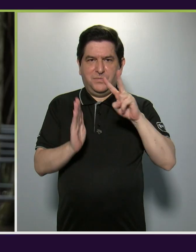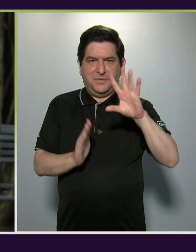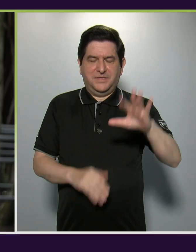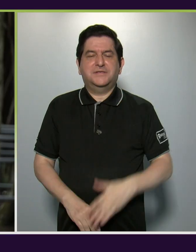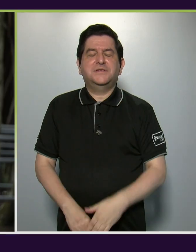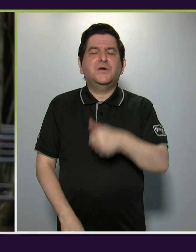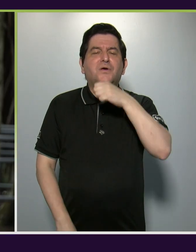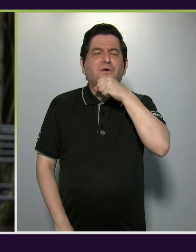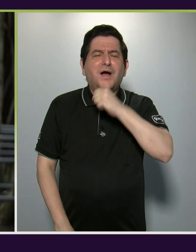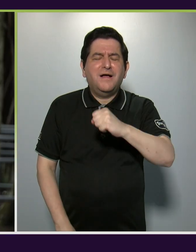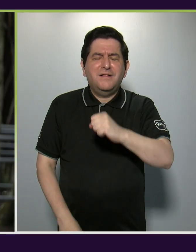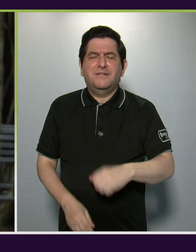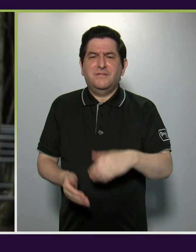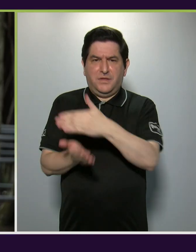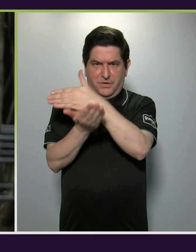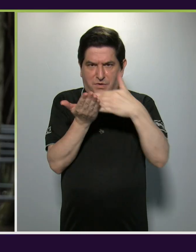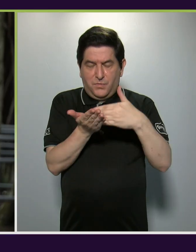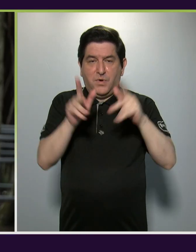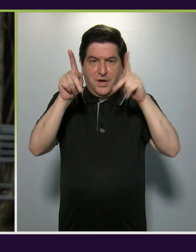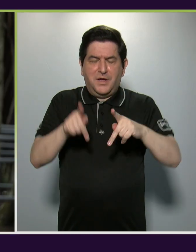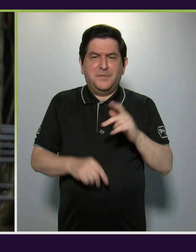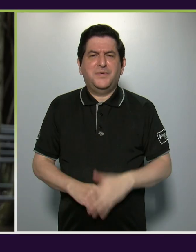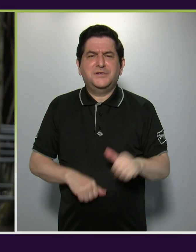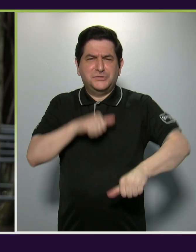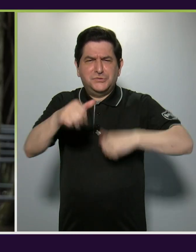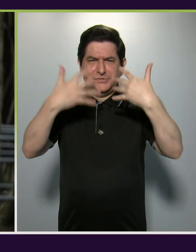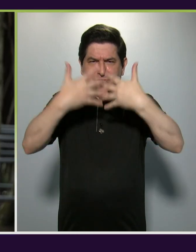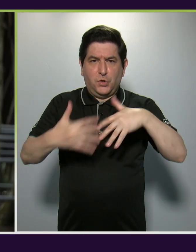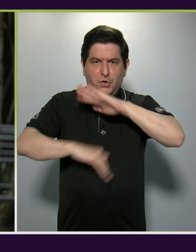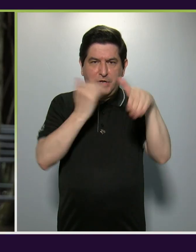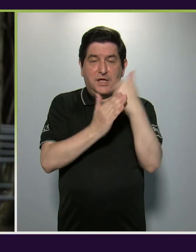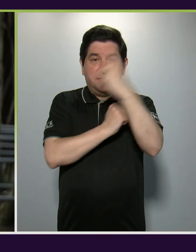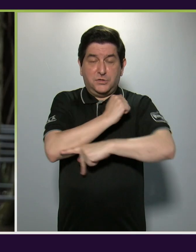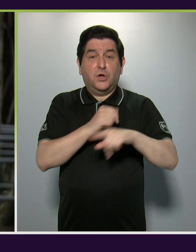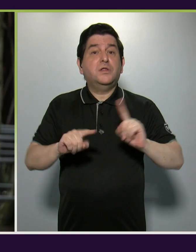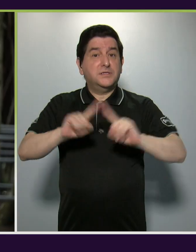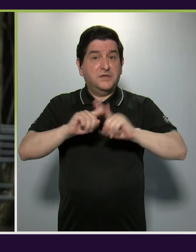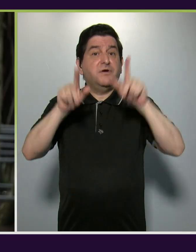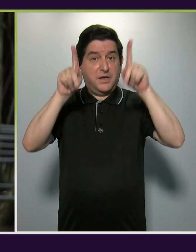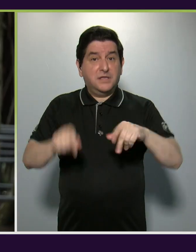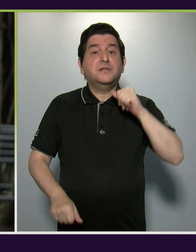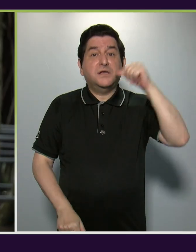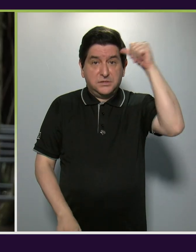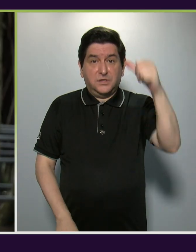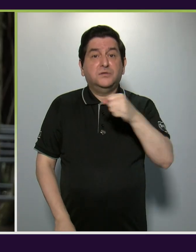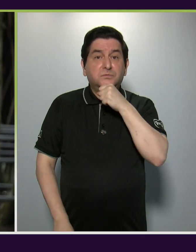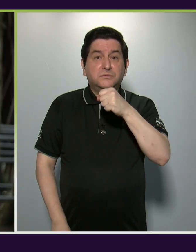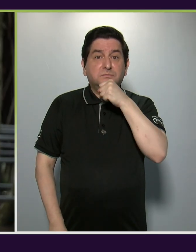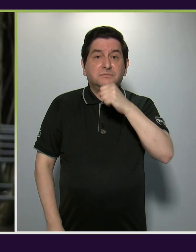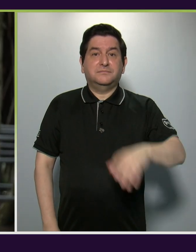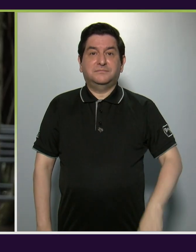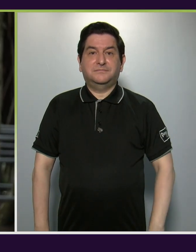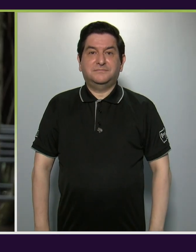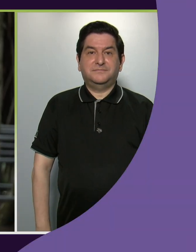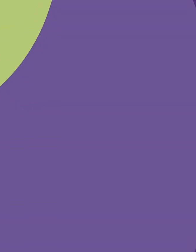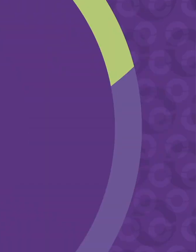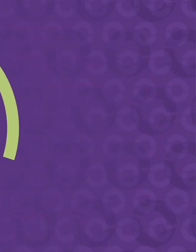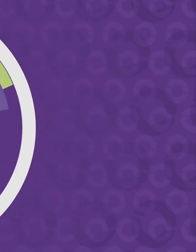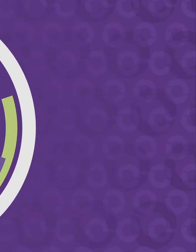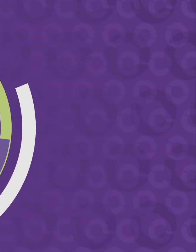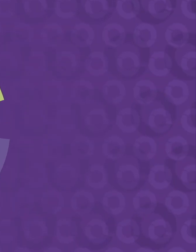antigua aduana a personas emprendedoras de todo el país y muchas de ellas son personas adultas mayores.